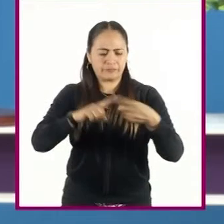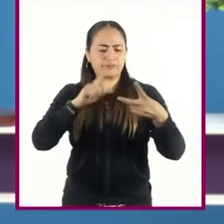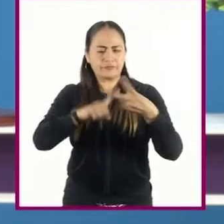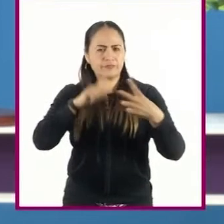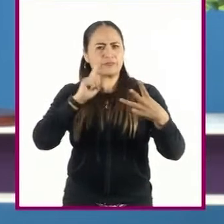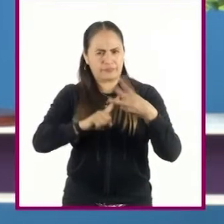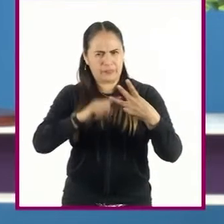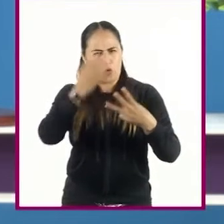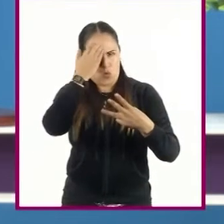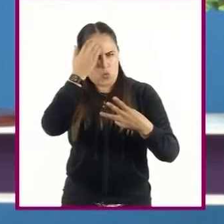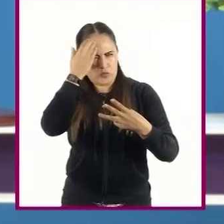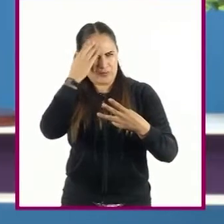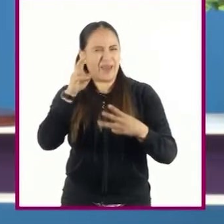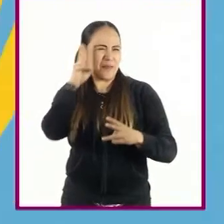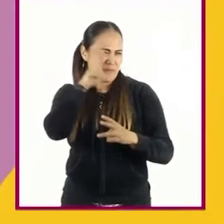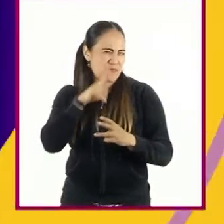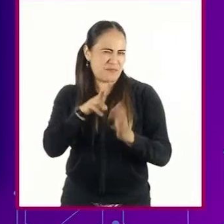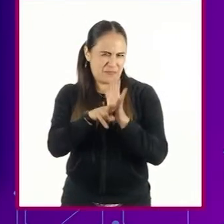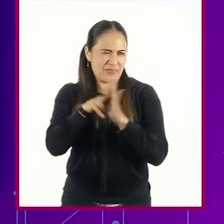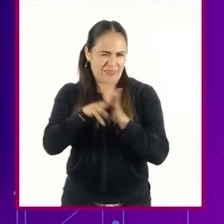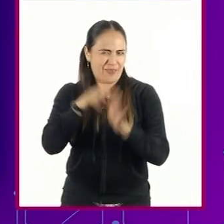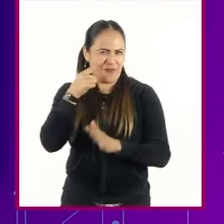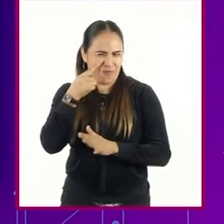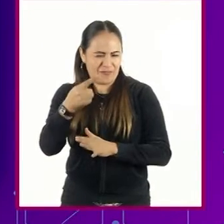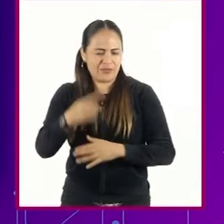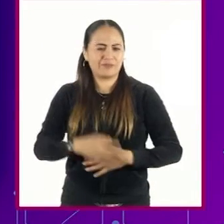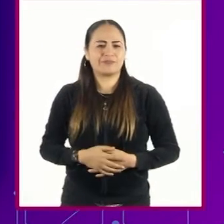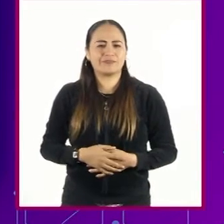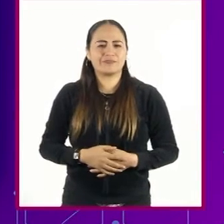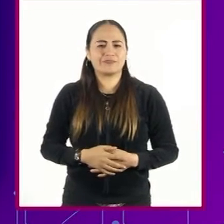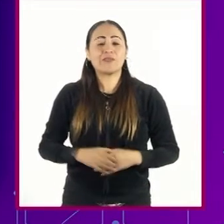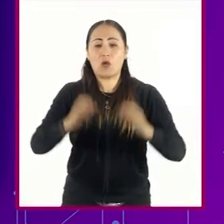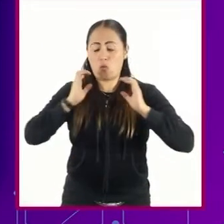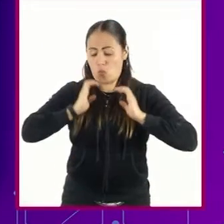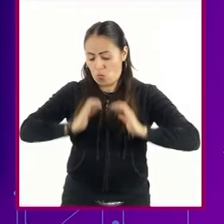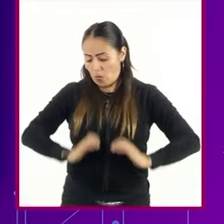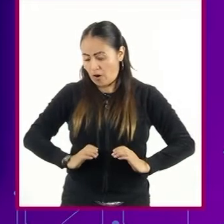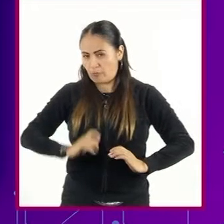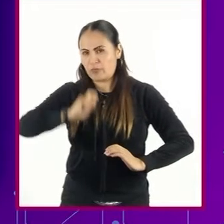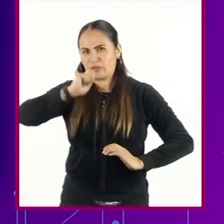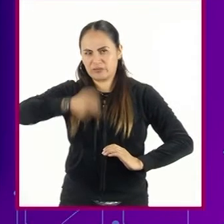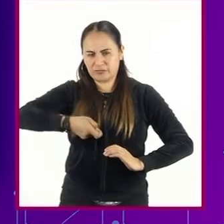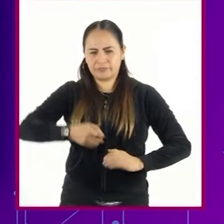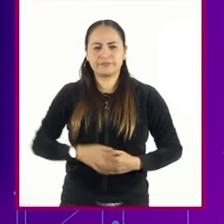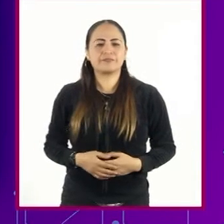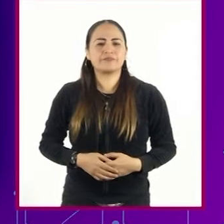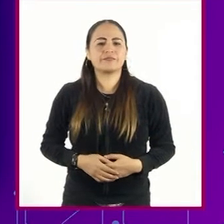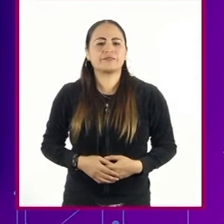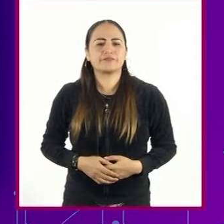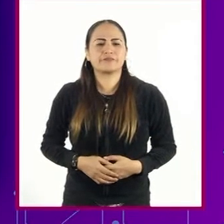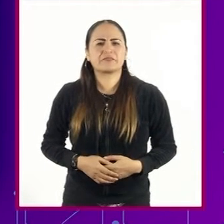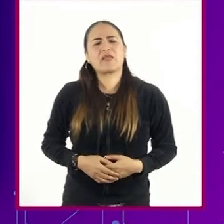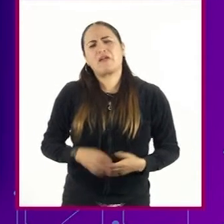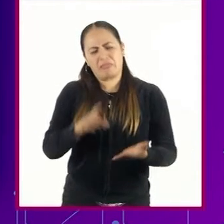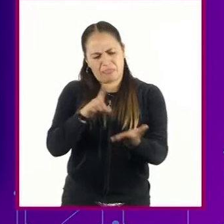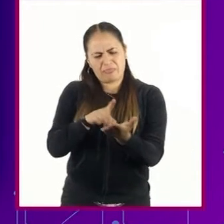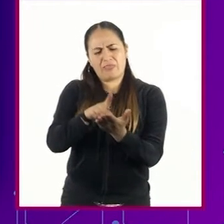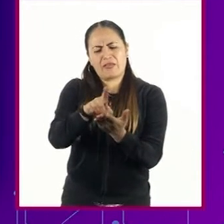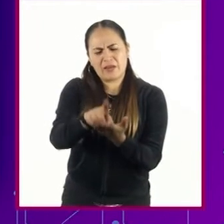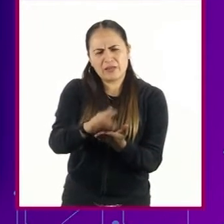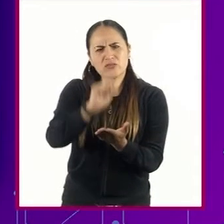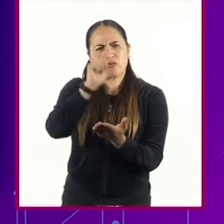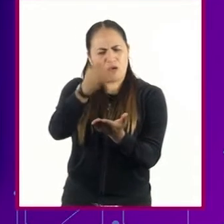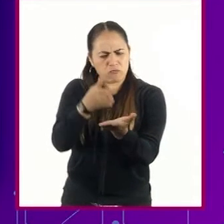planos, veamos el siguiente video. En el plano fisiológico, encontramos que tenemos derecho a acceder